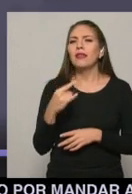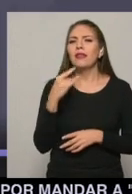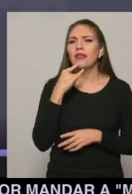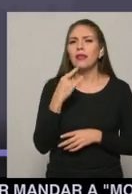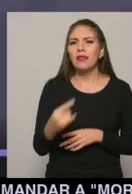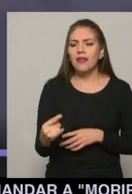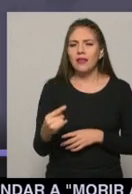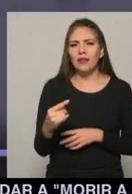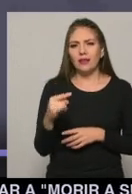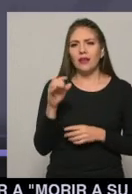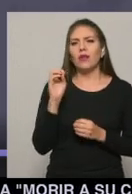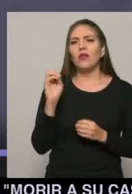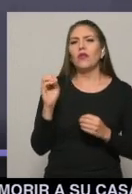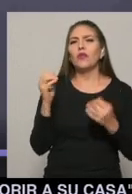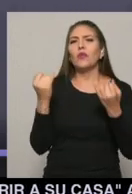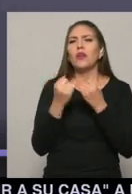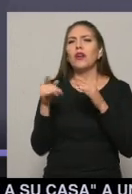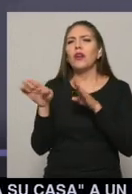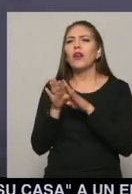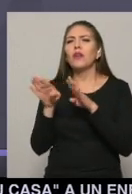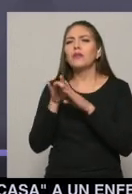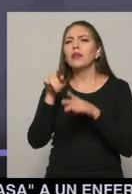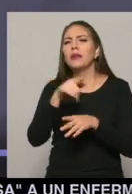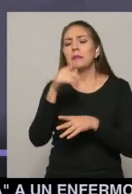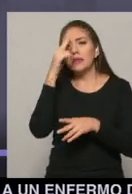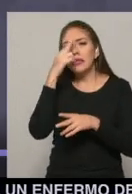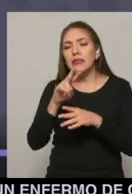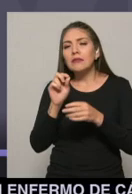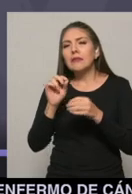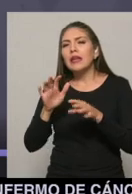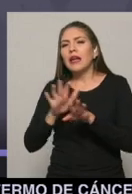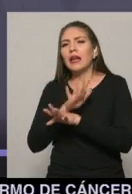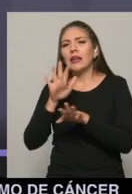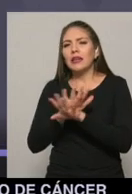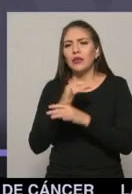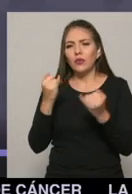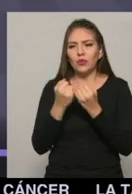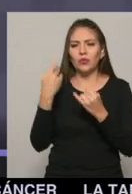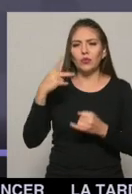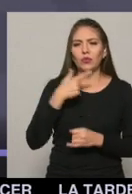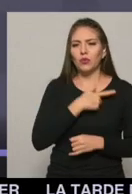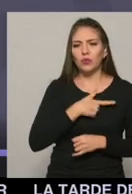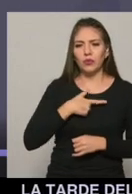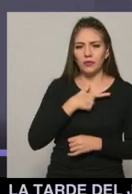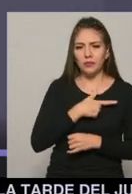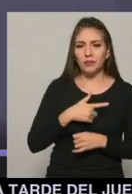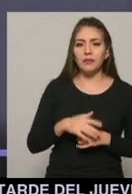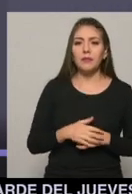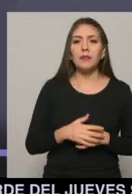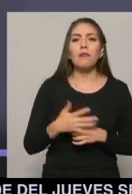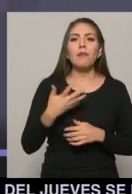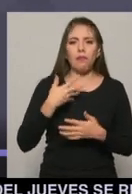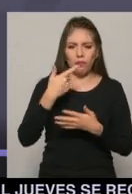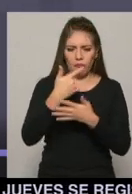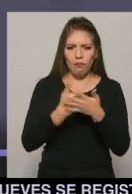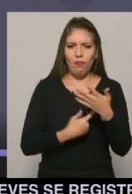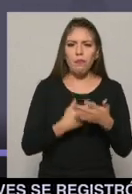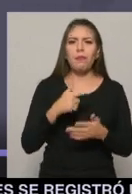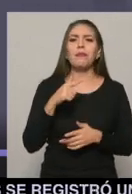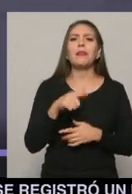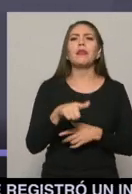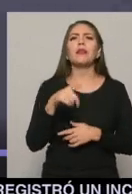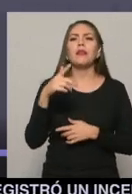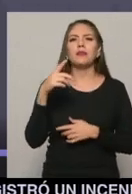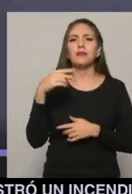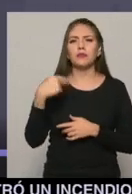caso adaptados ya pues a los gustos rusos. Sí tenemos la lista, es Borrachitos, La